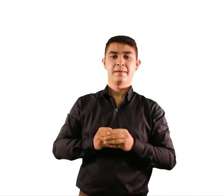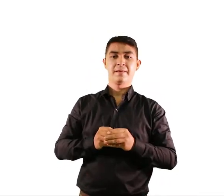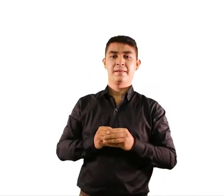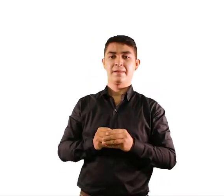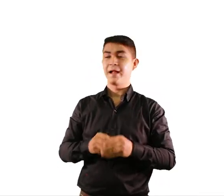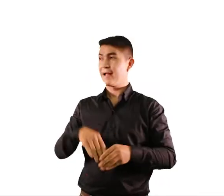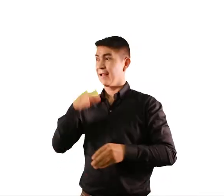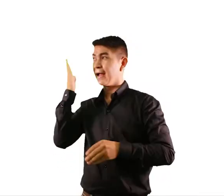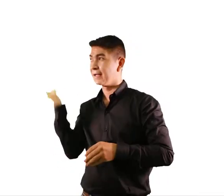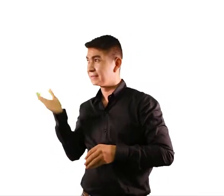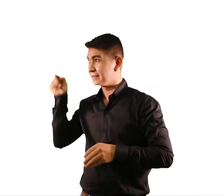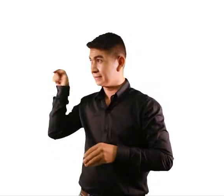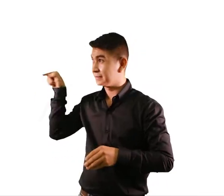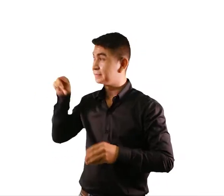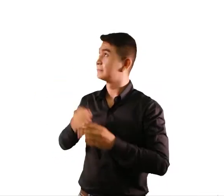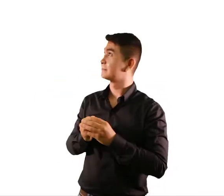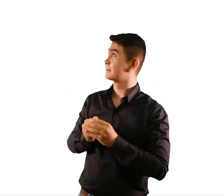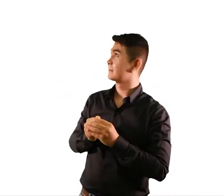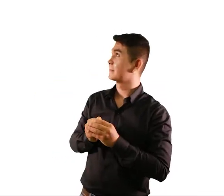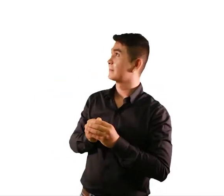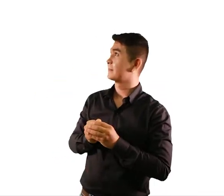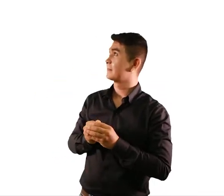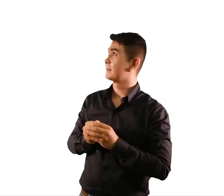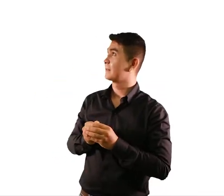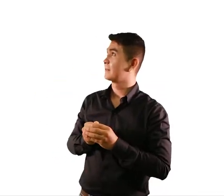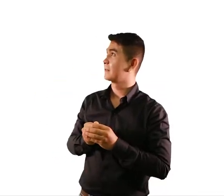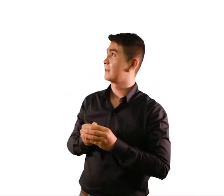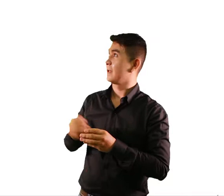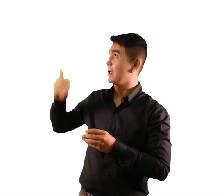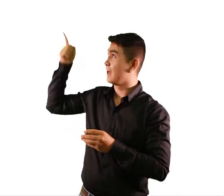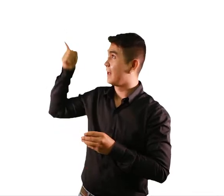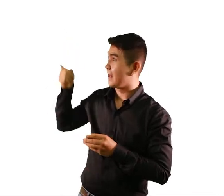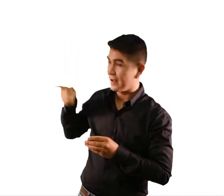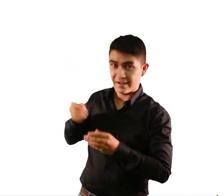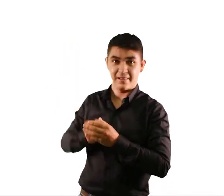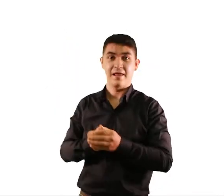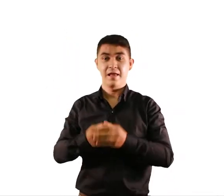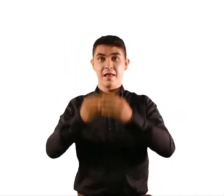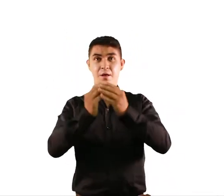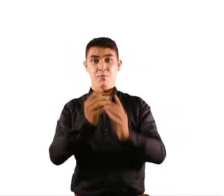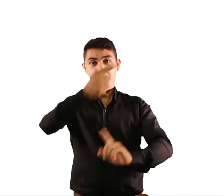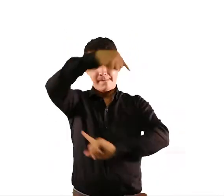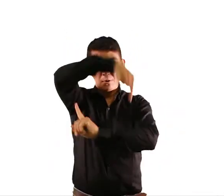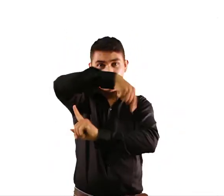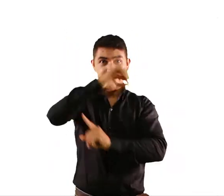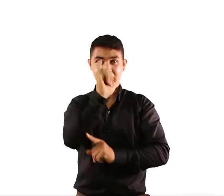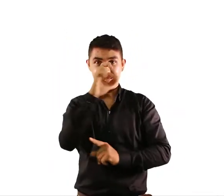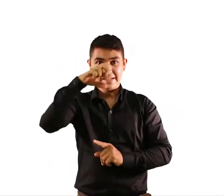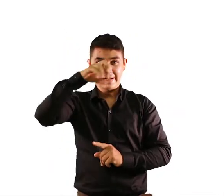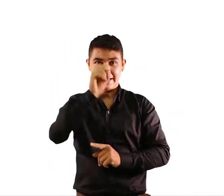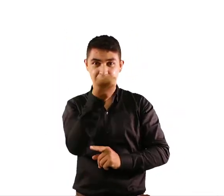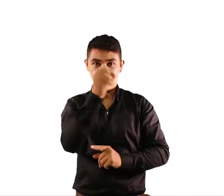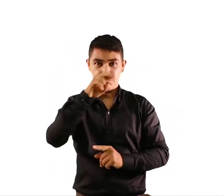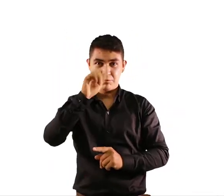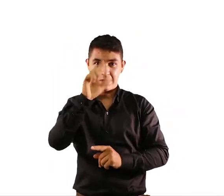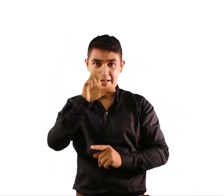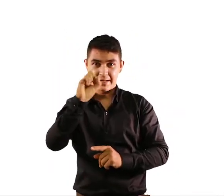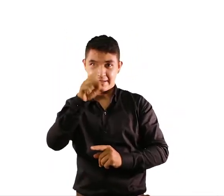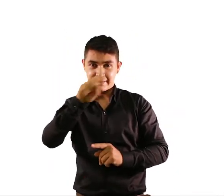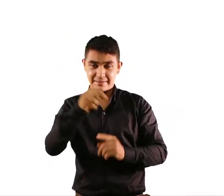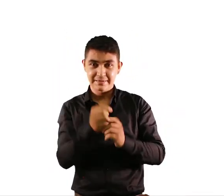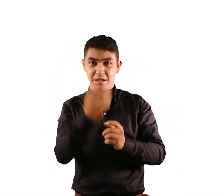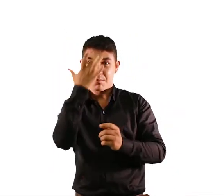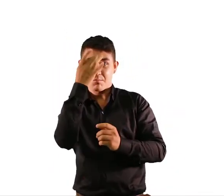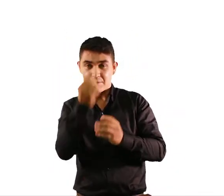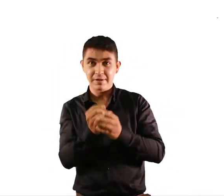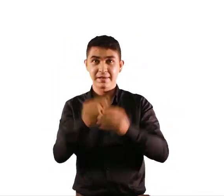Al otro lado, los polígonos irregulares, porque sus lados son